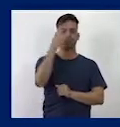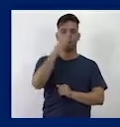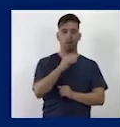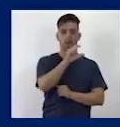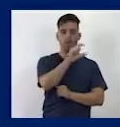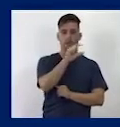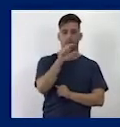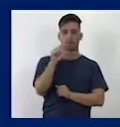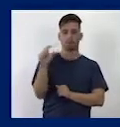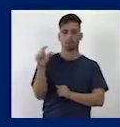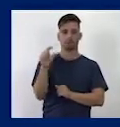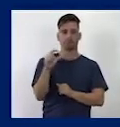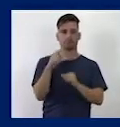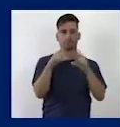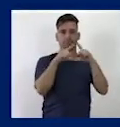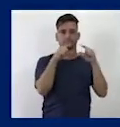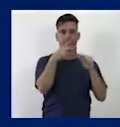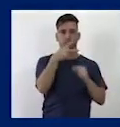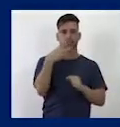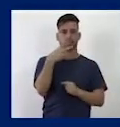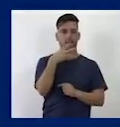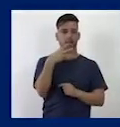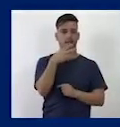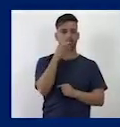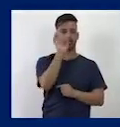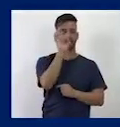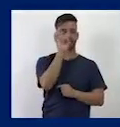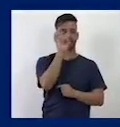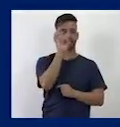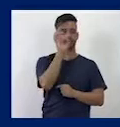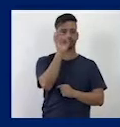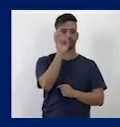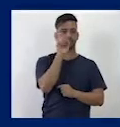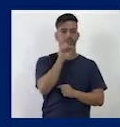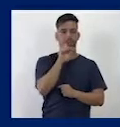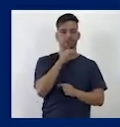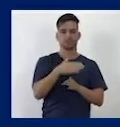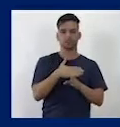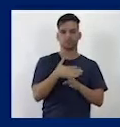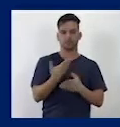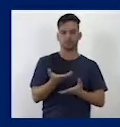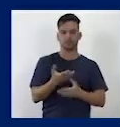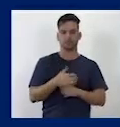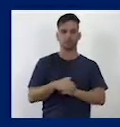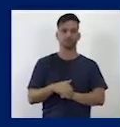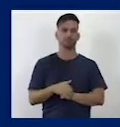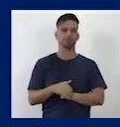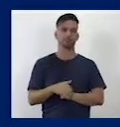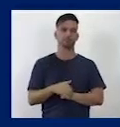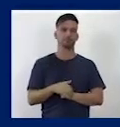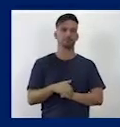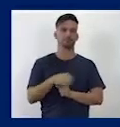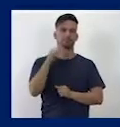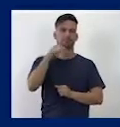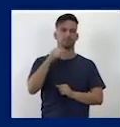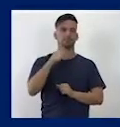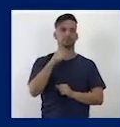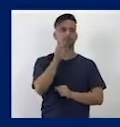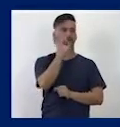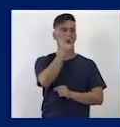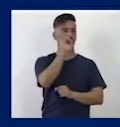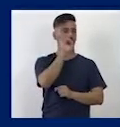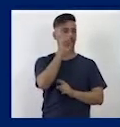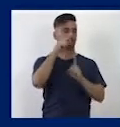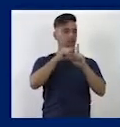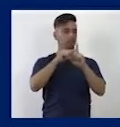puso aquí dice que la variación del potencial estándar que significa delta es su placer o ese es su placer o es que es en condiciones